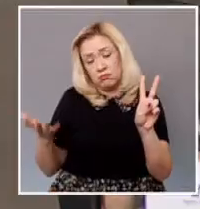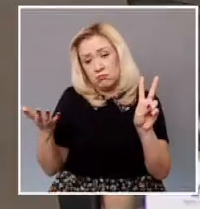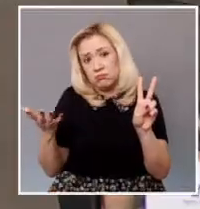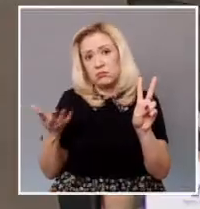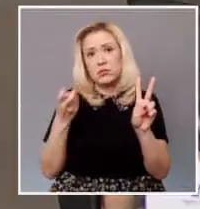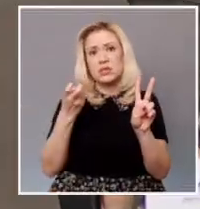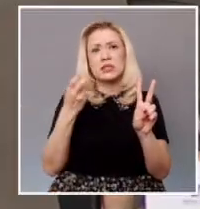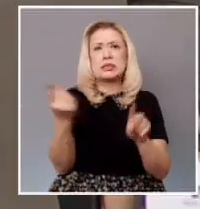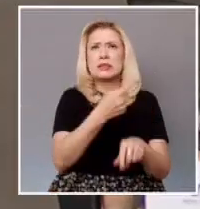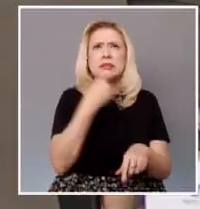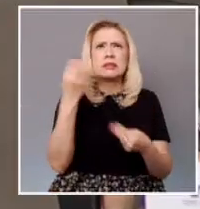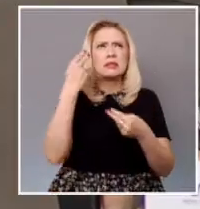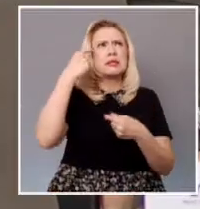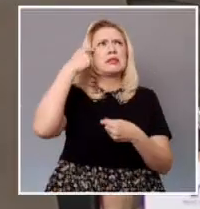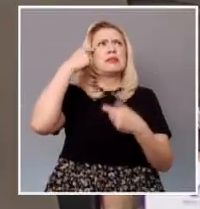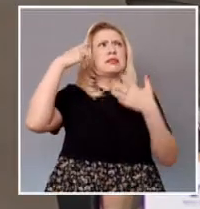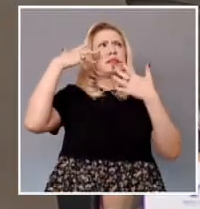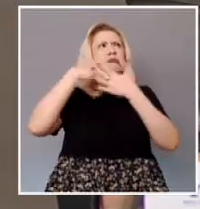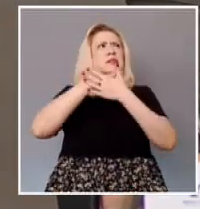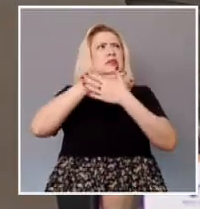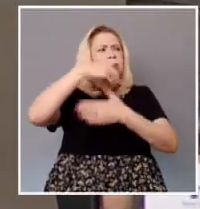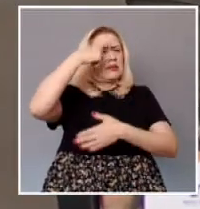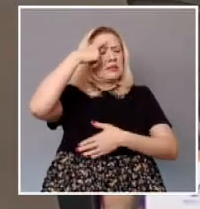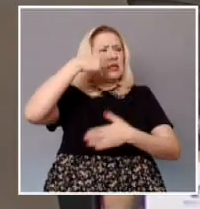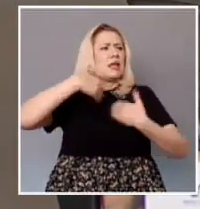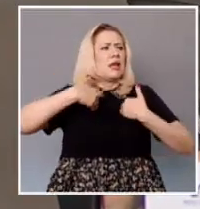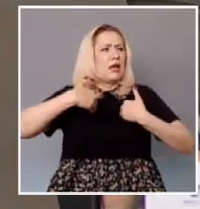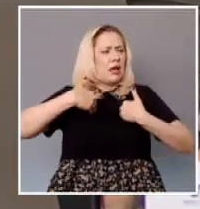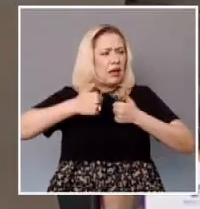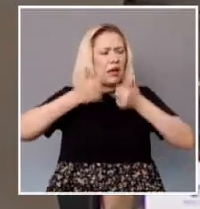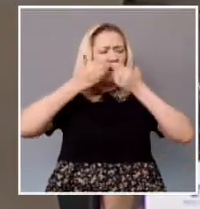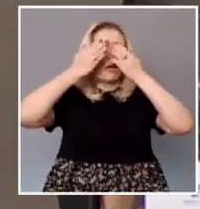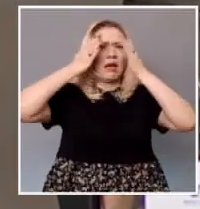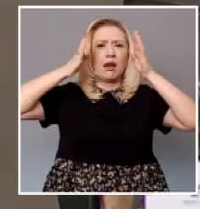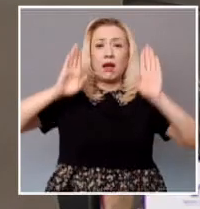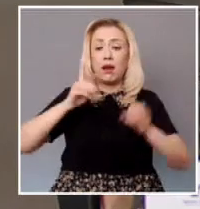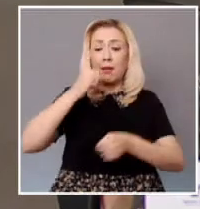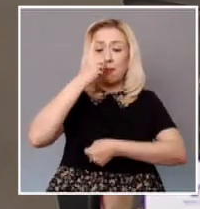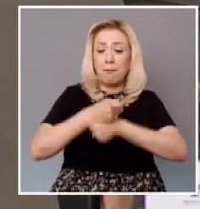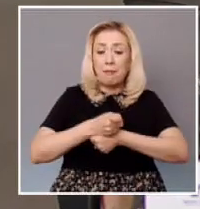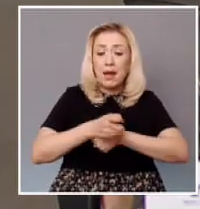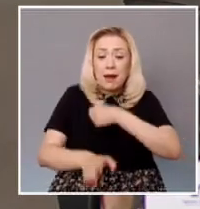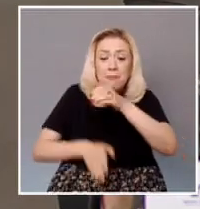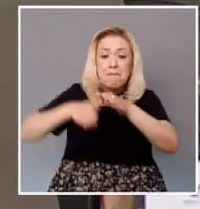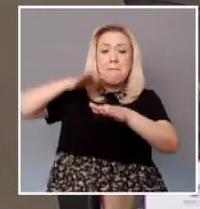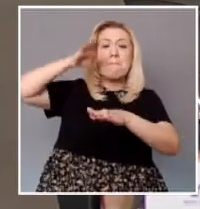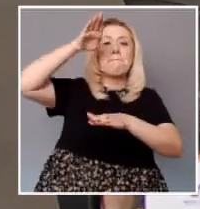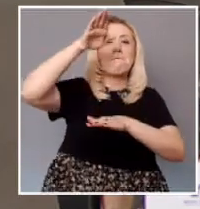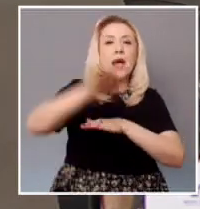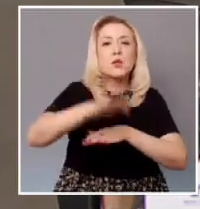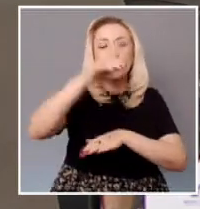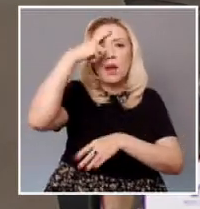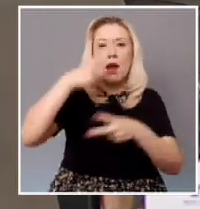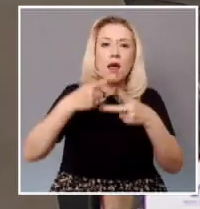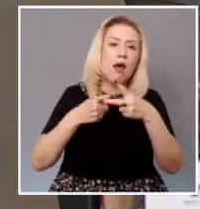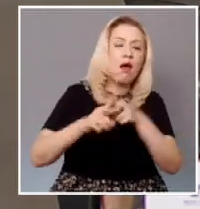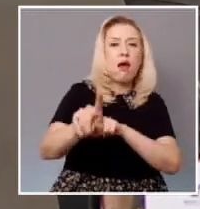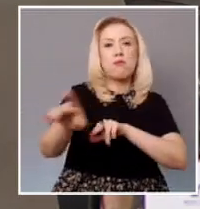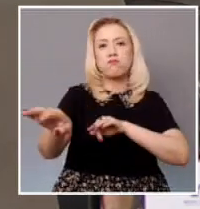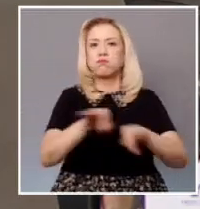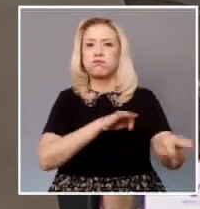sensibilización es uno de los primeros pasos hacia la acción. Nuestras sentencias